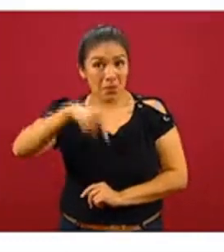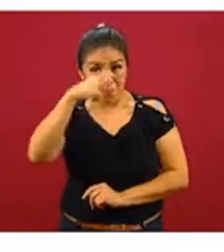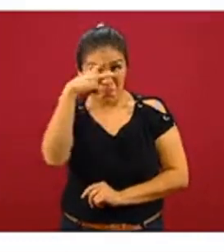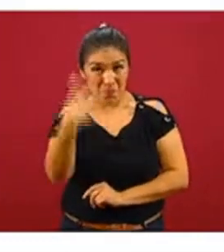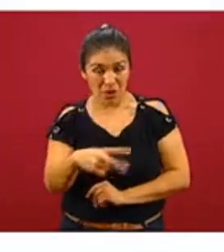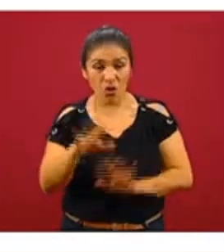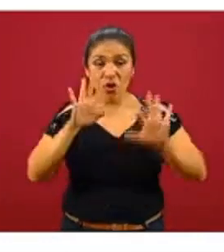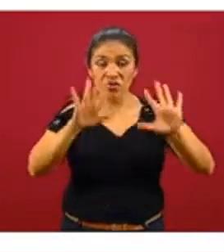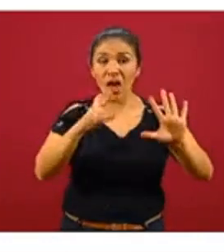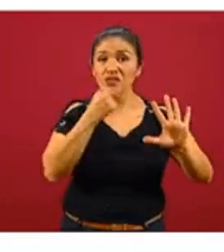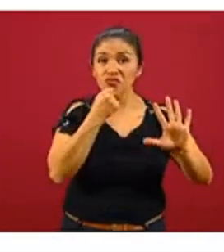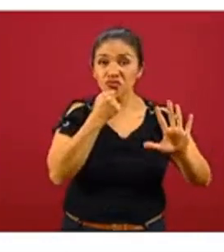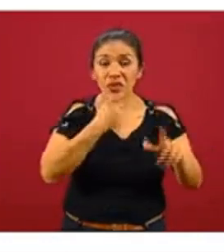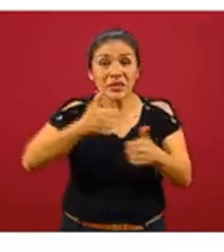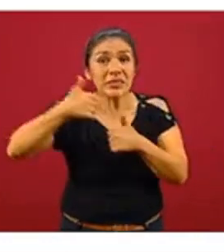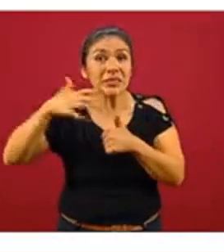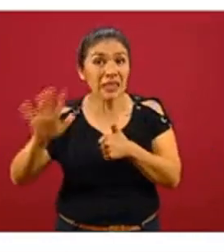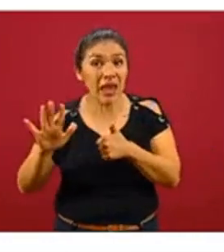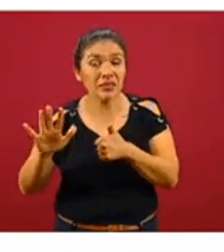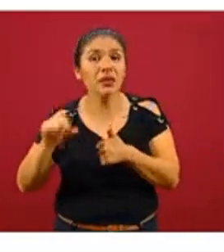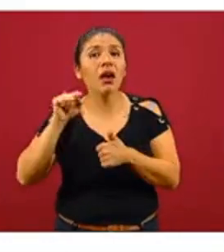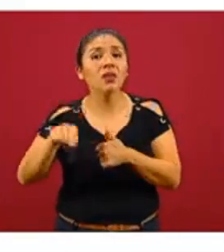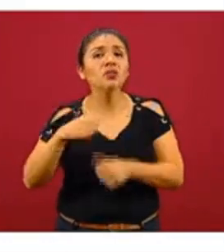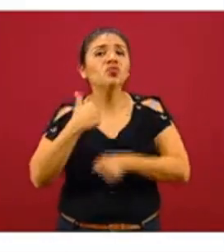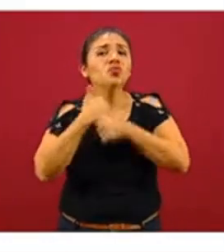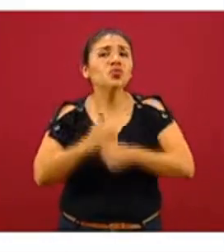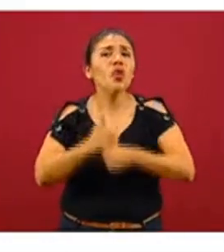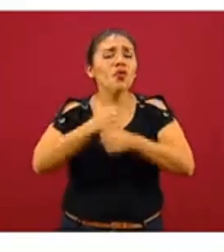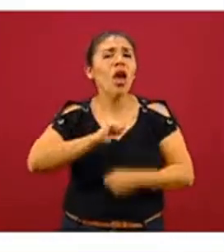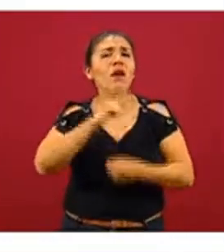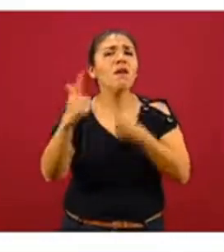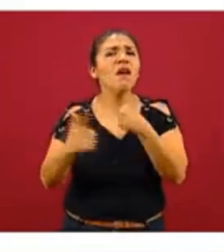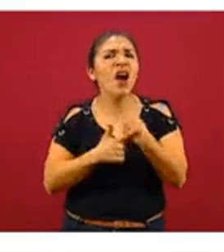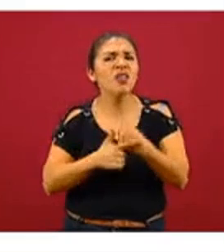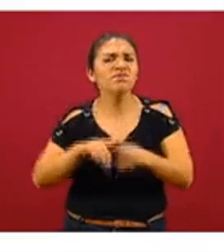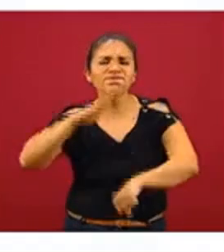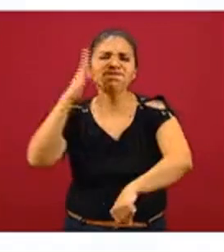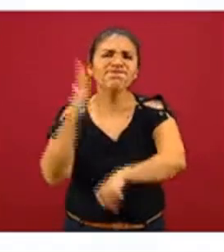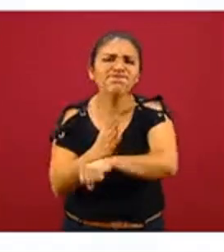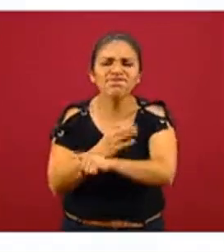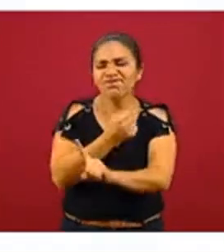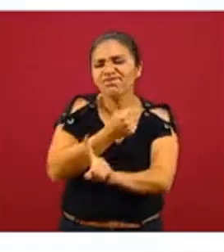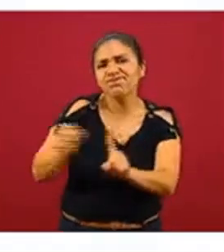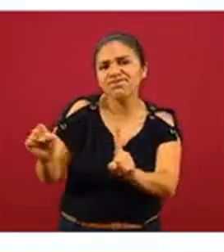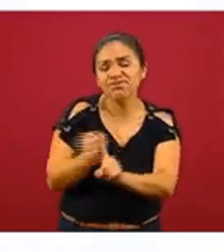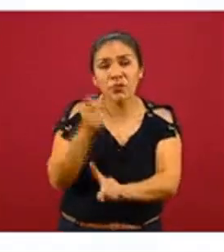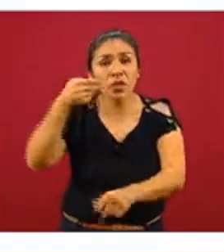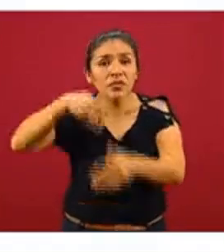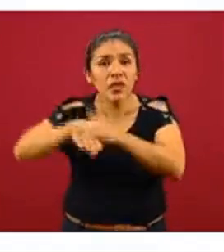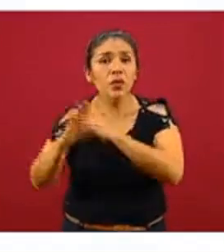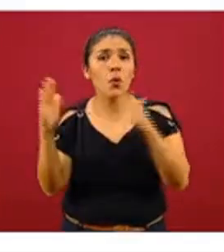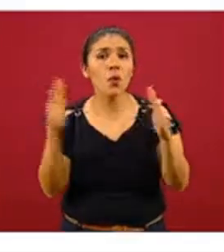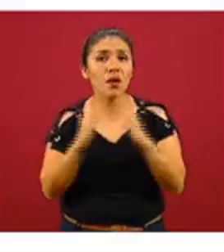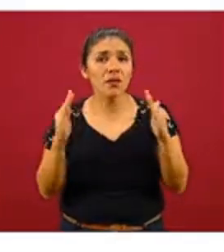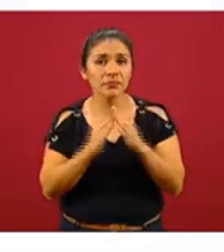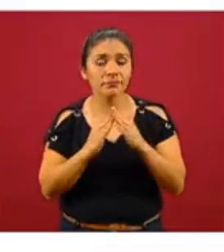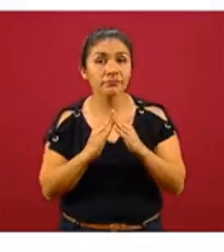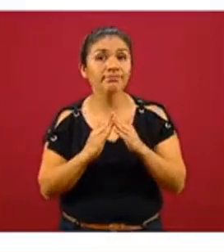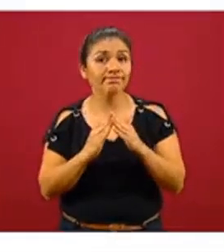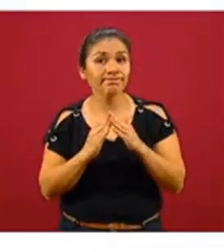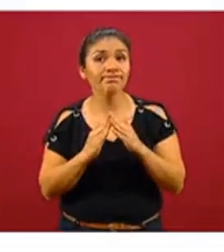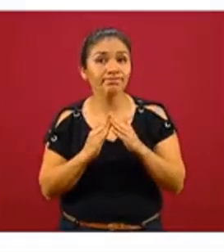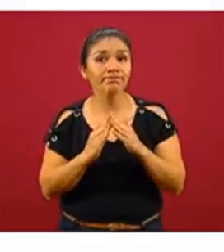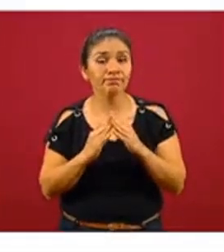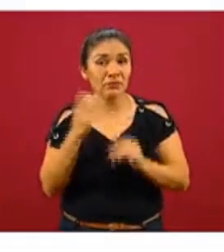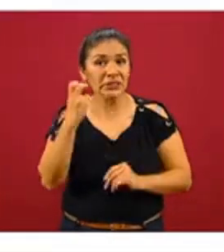10 niños y niñas han sufrido algún tipo de disciplina violenta en el hogar. El aumento de los niveles